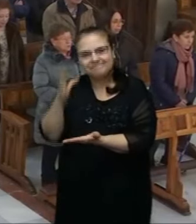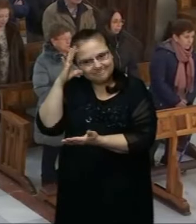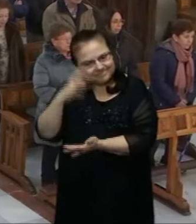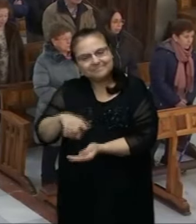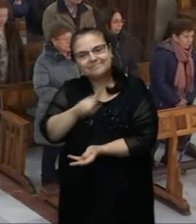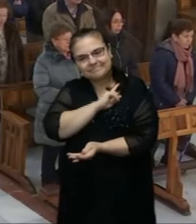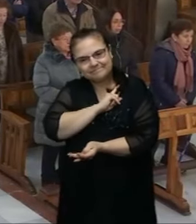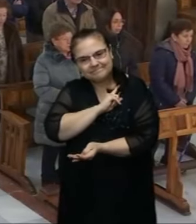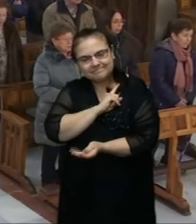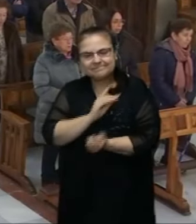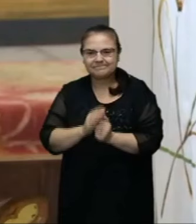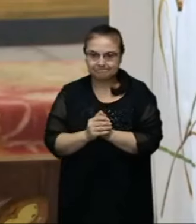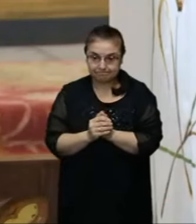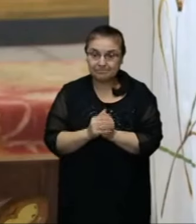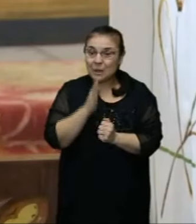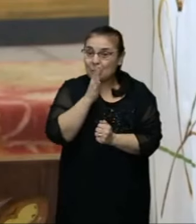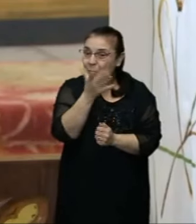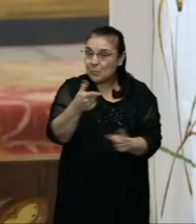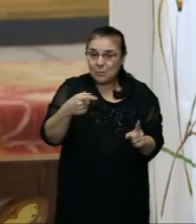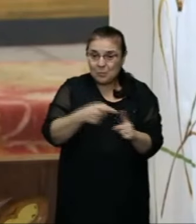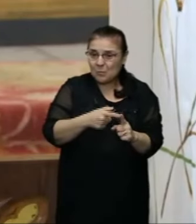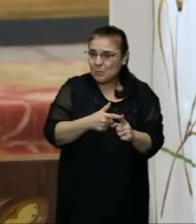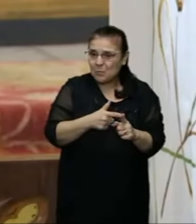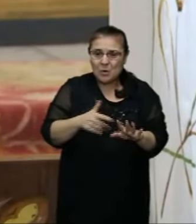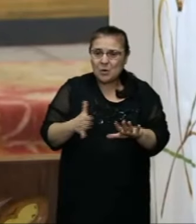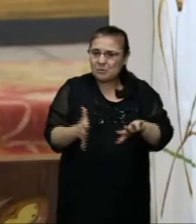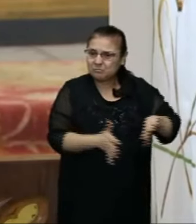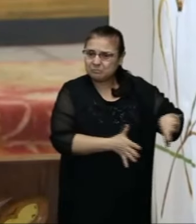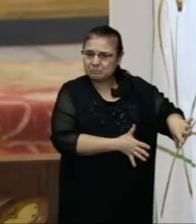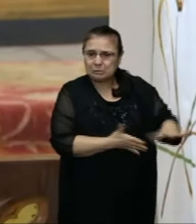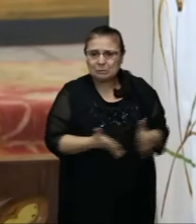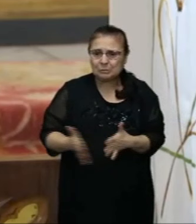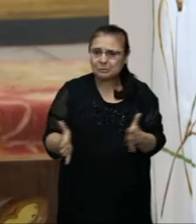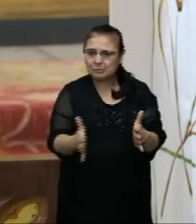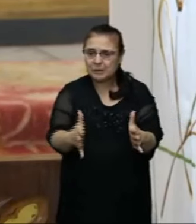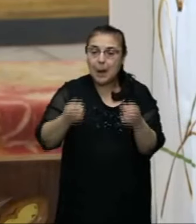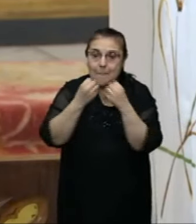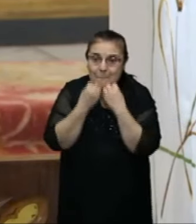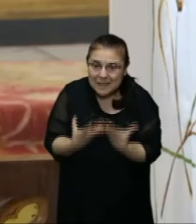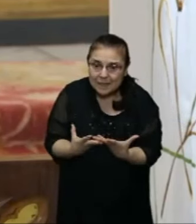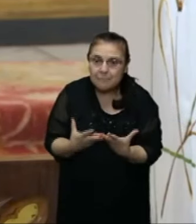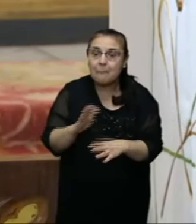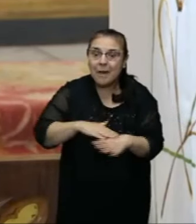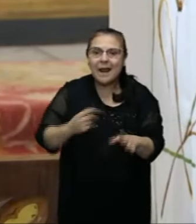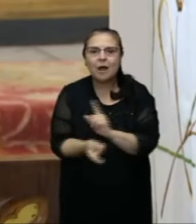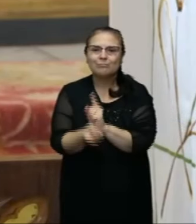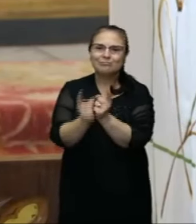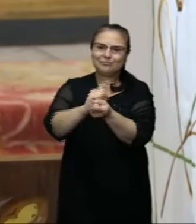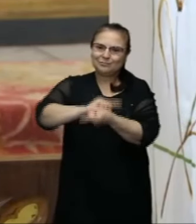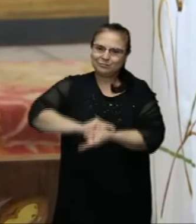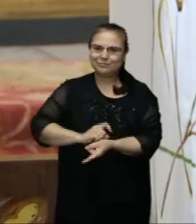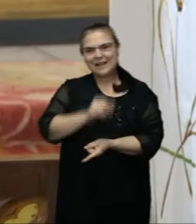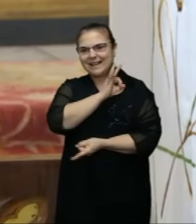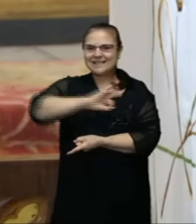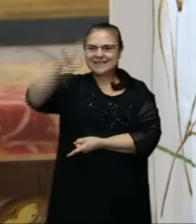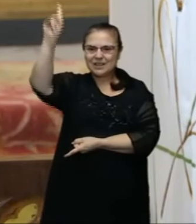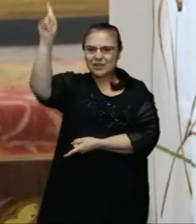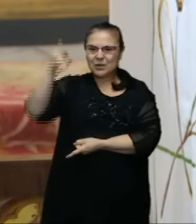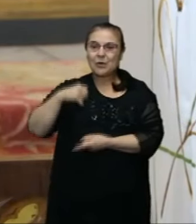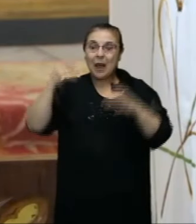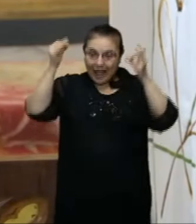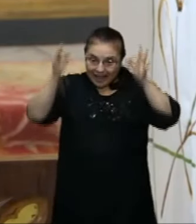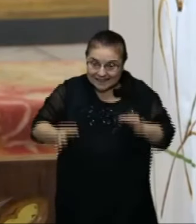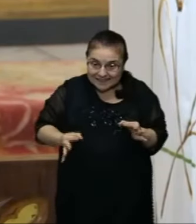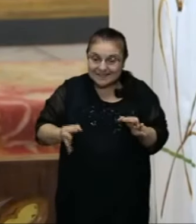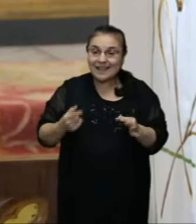rogamos, Señor. Por los que se han apartado de la senda del bien, para que se conviertan al Señor y así